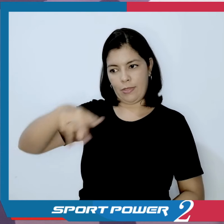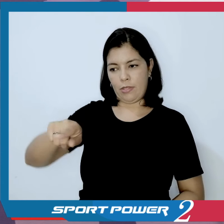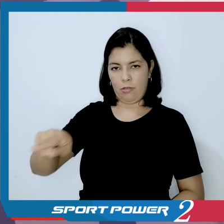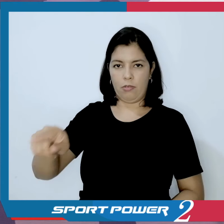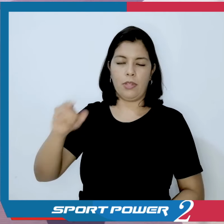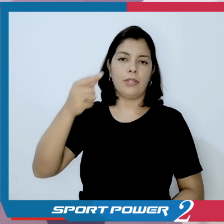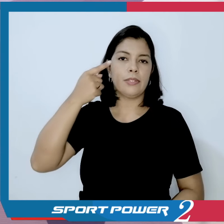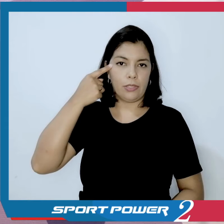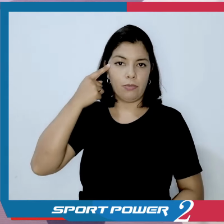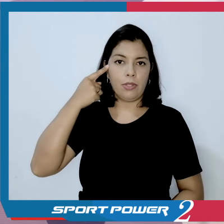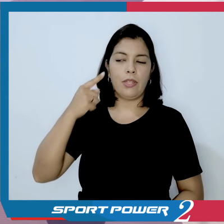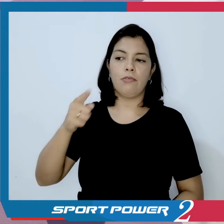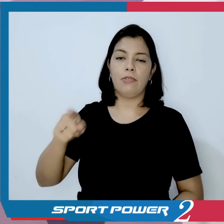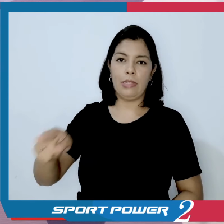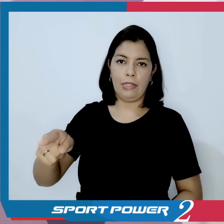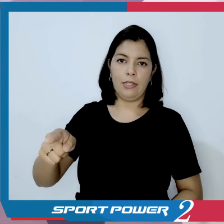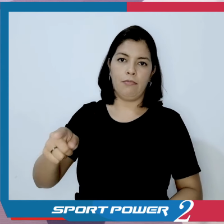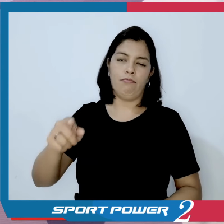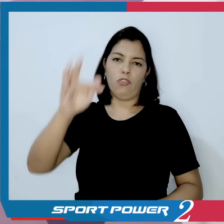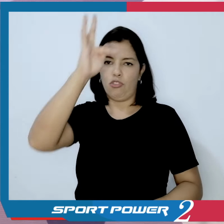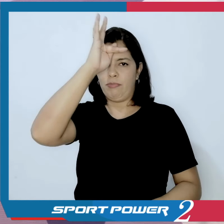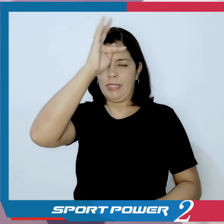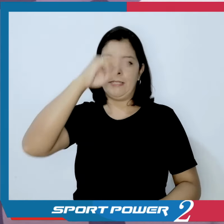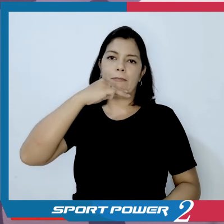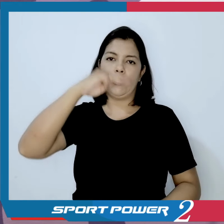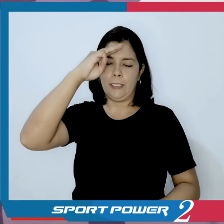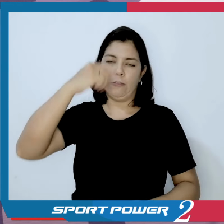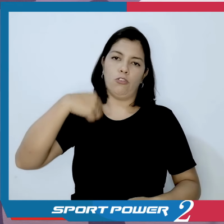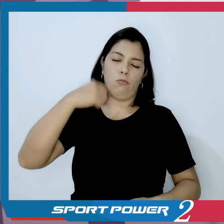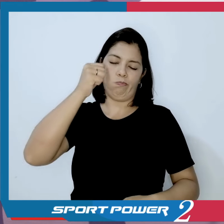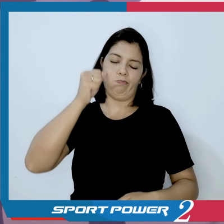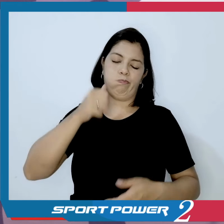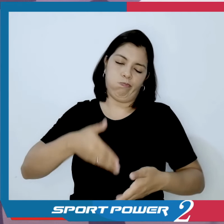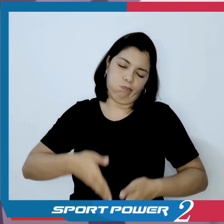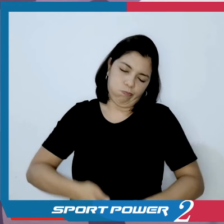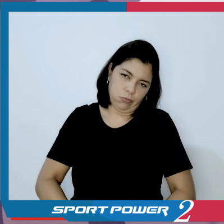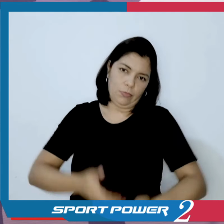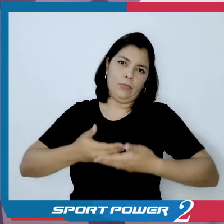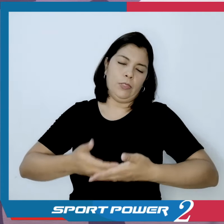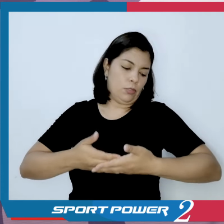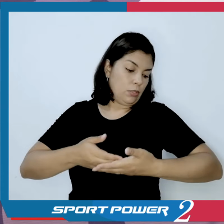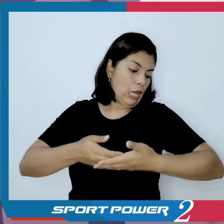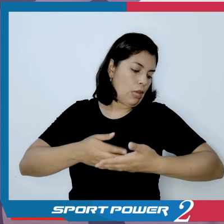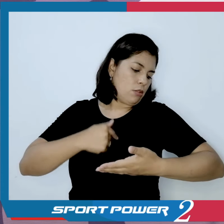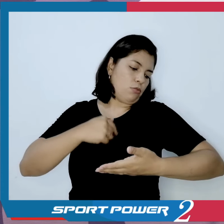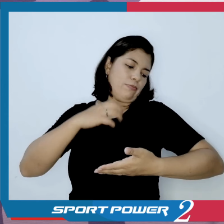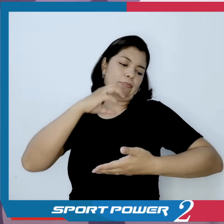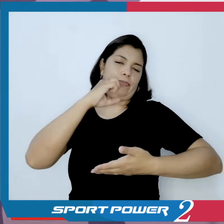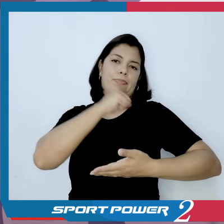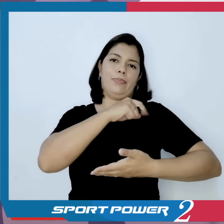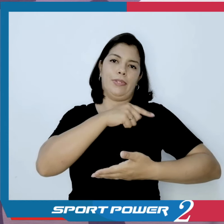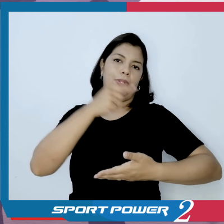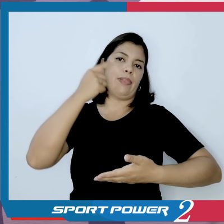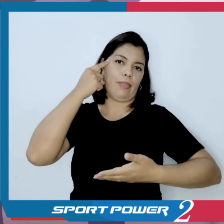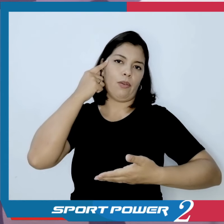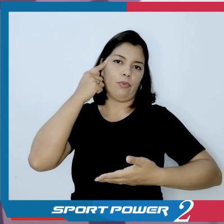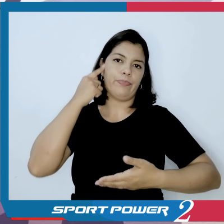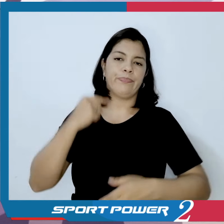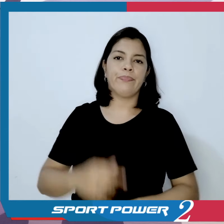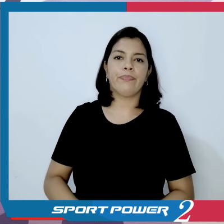síndrome de Down. Lo tuve en la Clínica General de Medellín. Allá pues me di cuenta al nacer de que él tenía el síndrome de